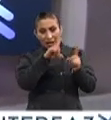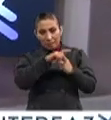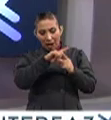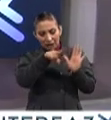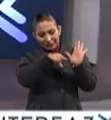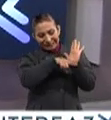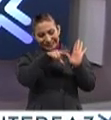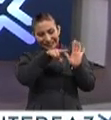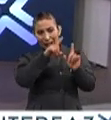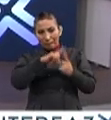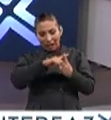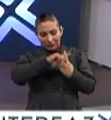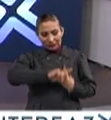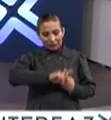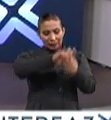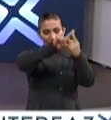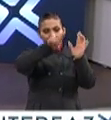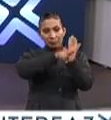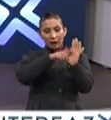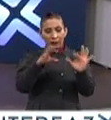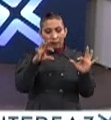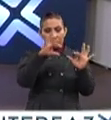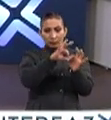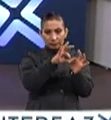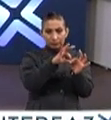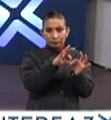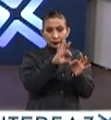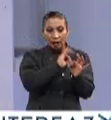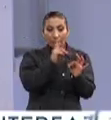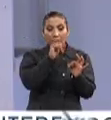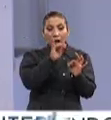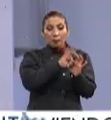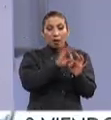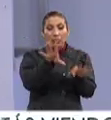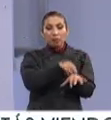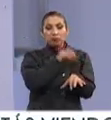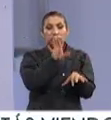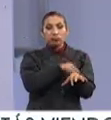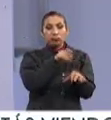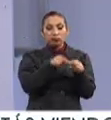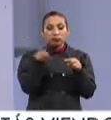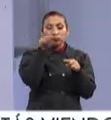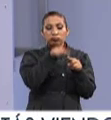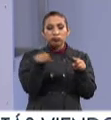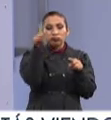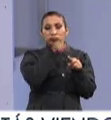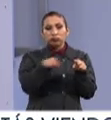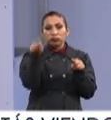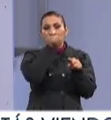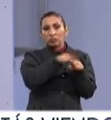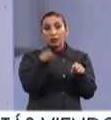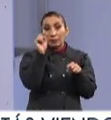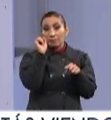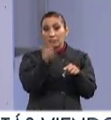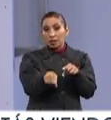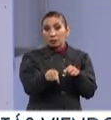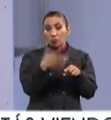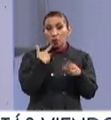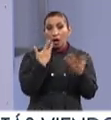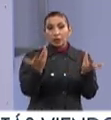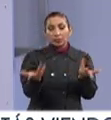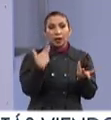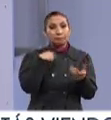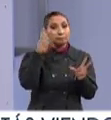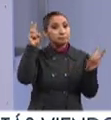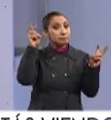positivo puedan unirse, pueda cerrarse el circuito y la pila puede estar activa. Y producto de eso, tenemos